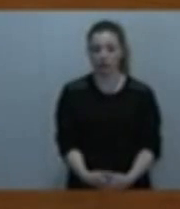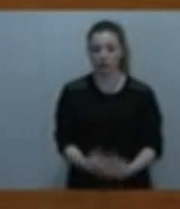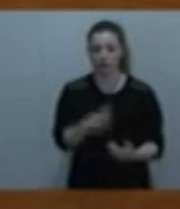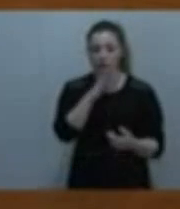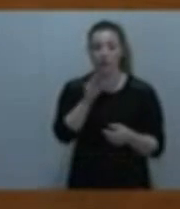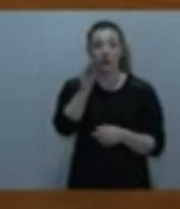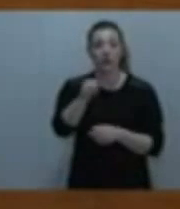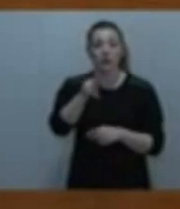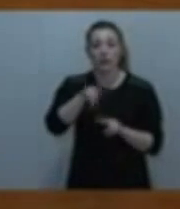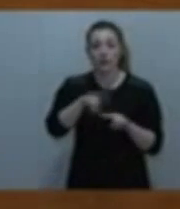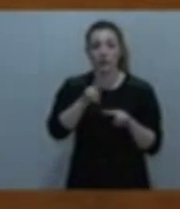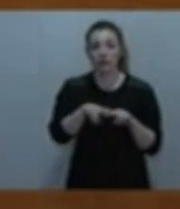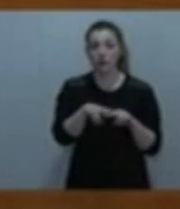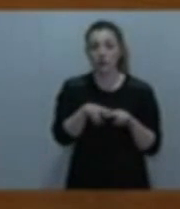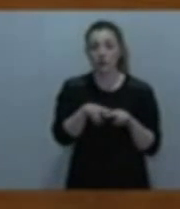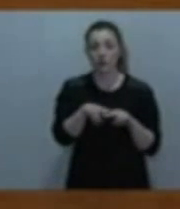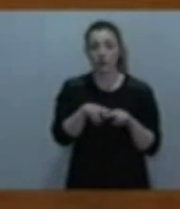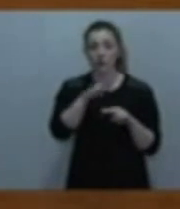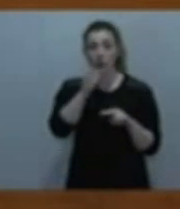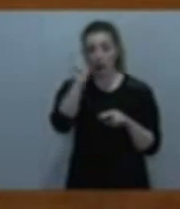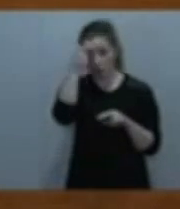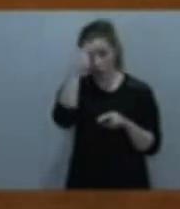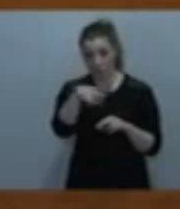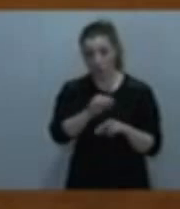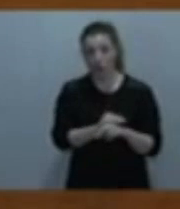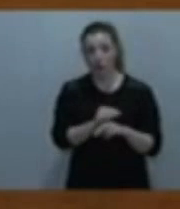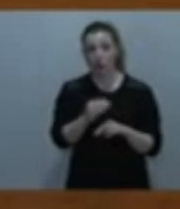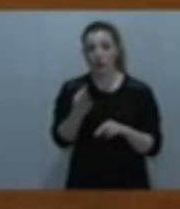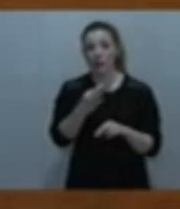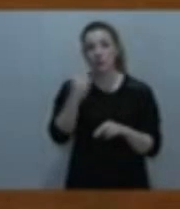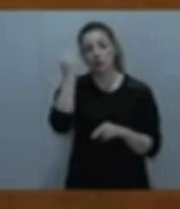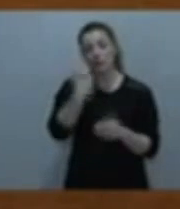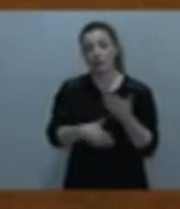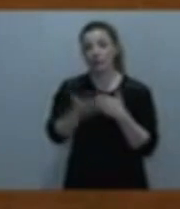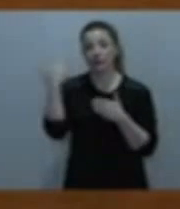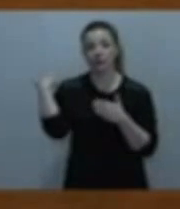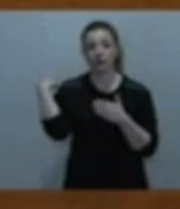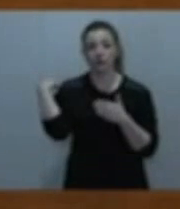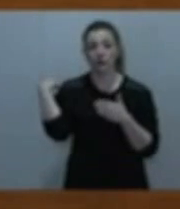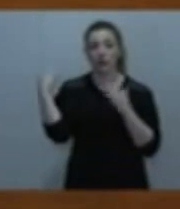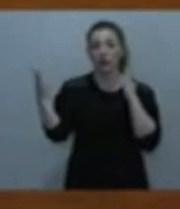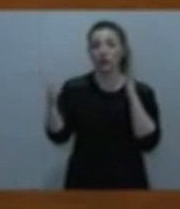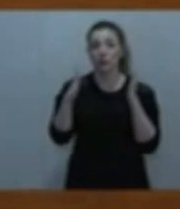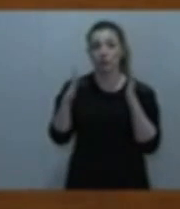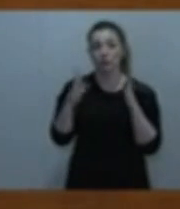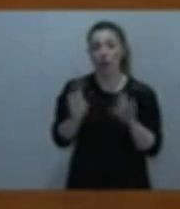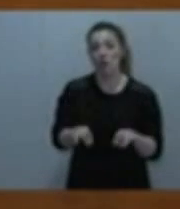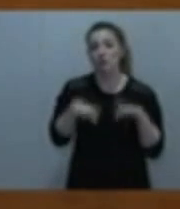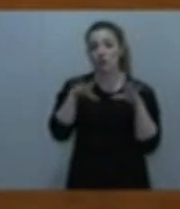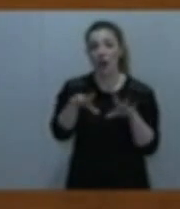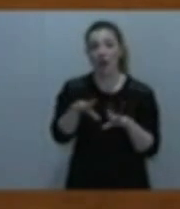el cisne negro para nombrar este concepto, hay que remontarse a los tiempos en los que Australia aún no estaba